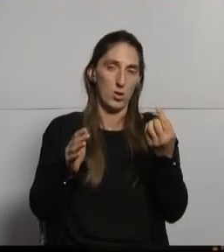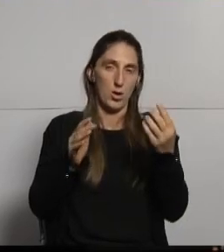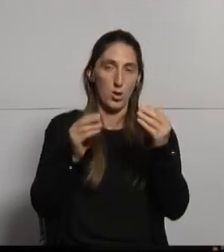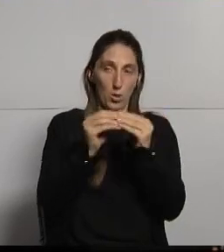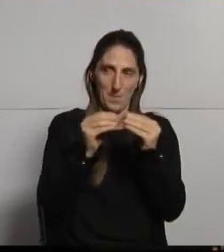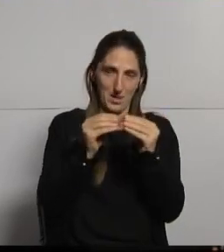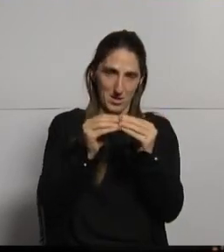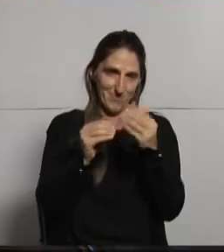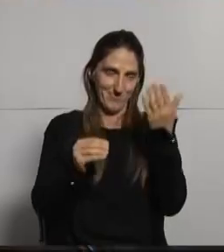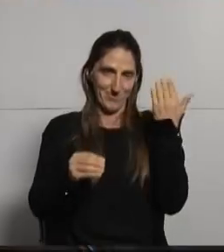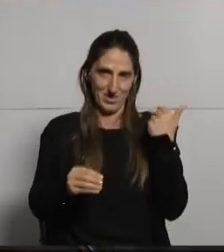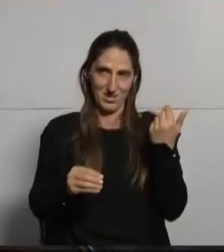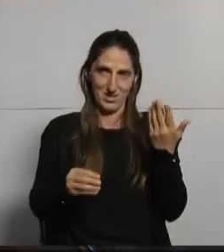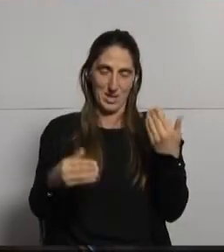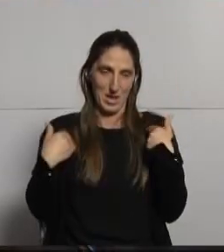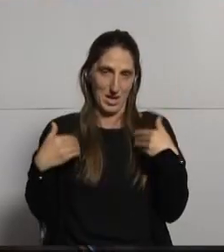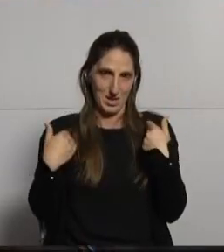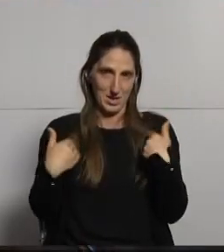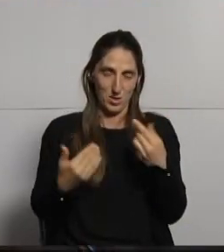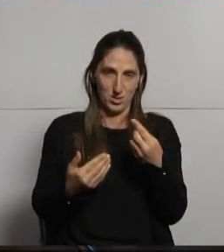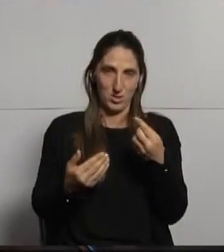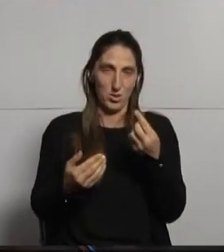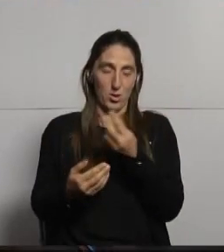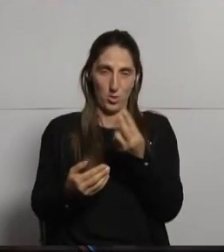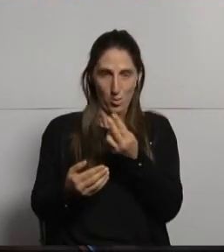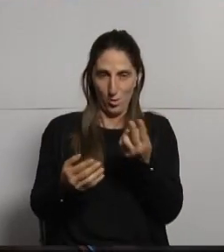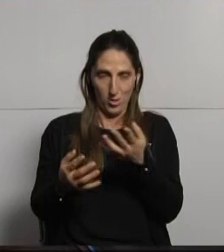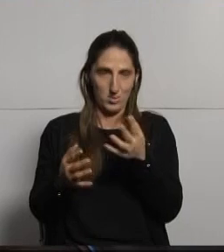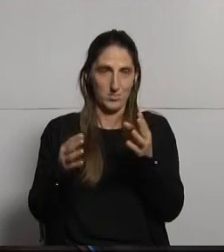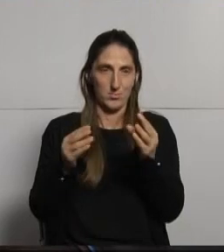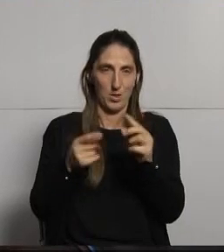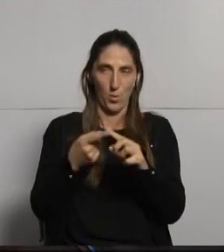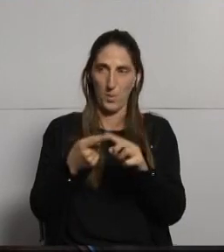o Ever, así que me alegra eso y lo celebro que estemos alineados.